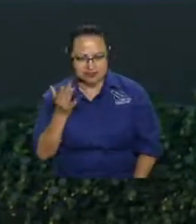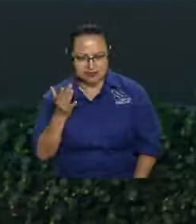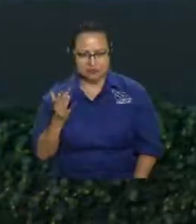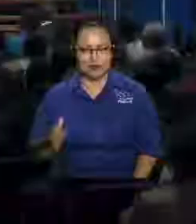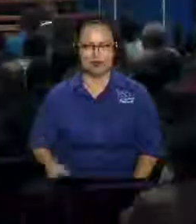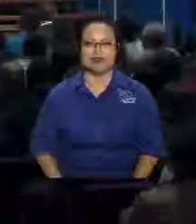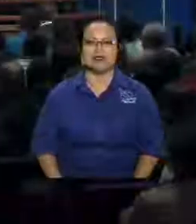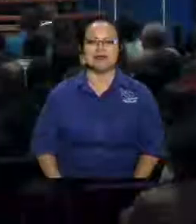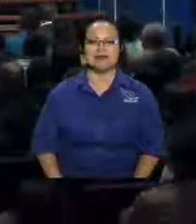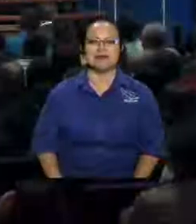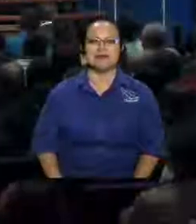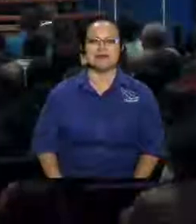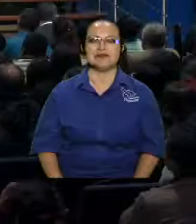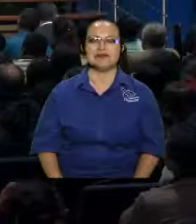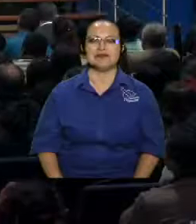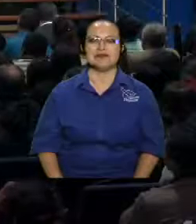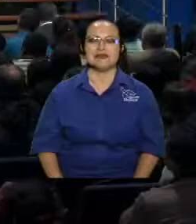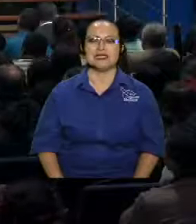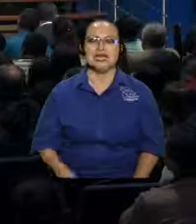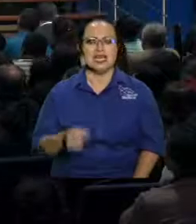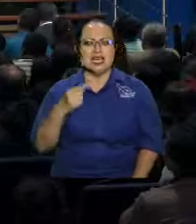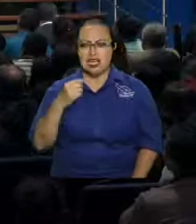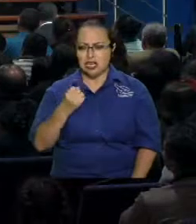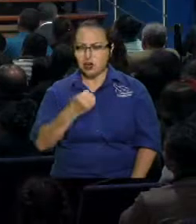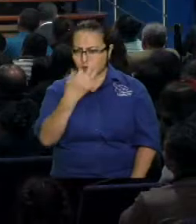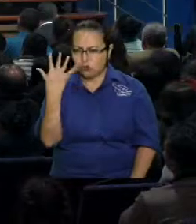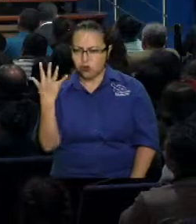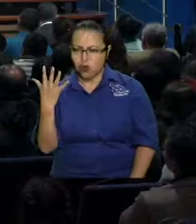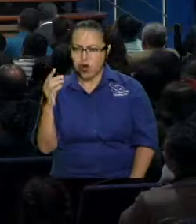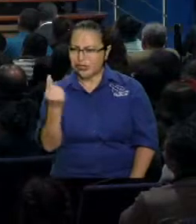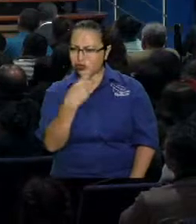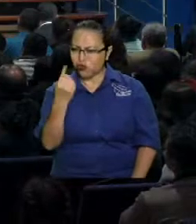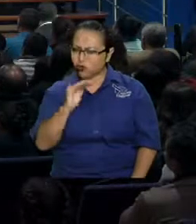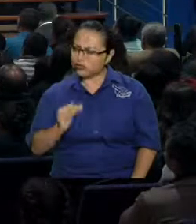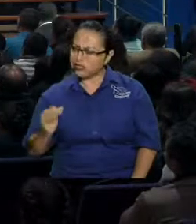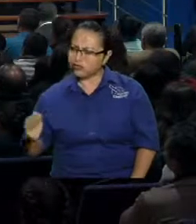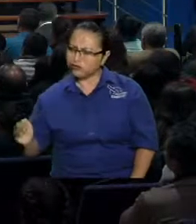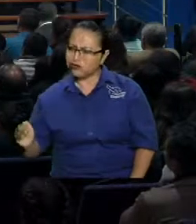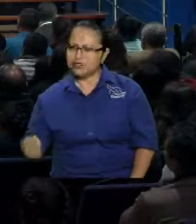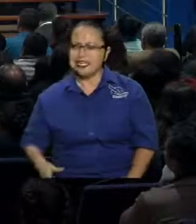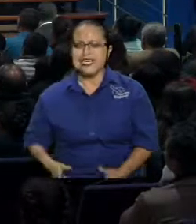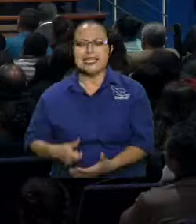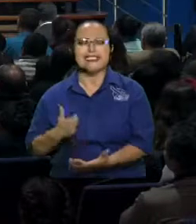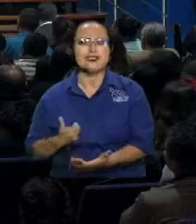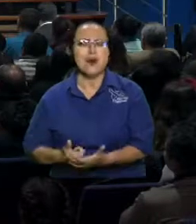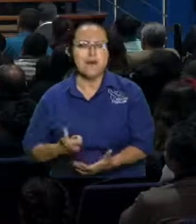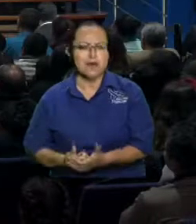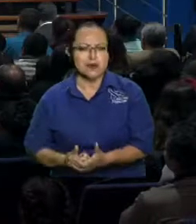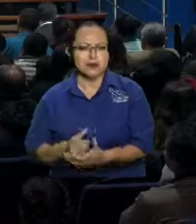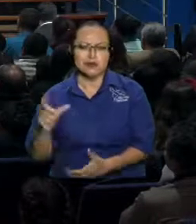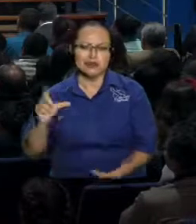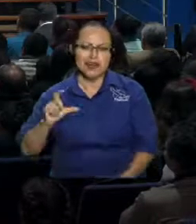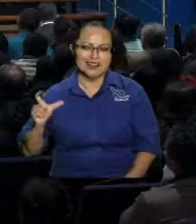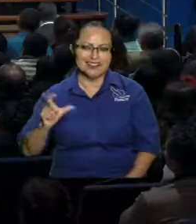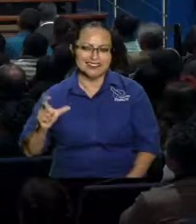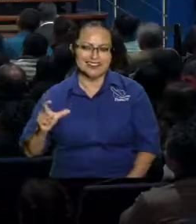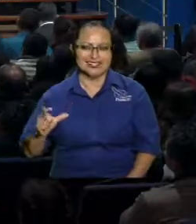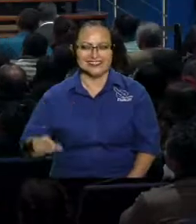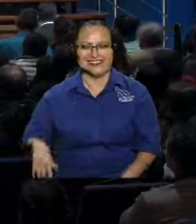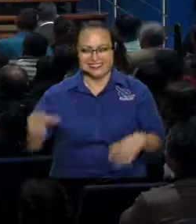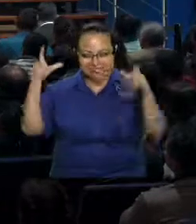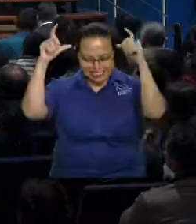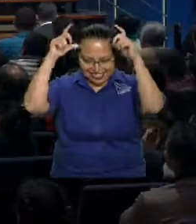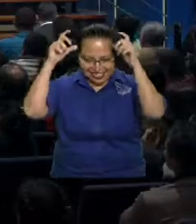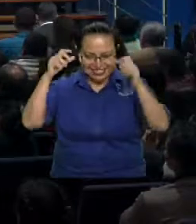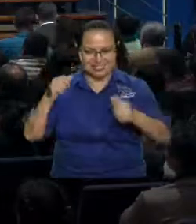Deme esos y deme esas galletas y deme tal cosa. Y vamos a ver cuántos son. 1, 2, 3, 4, 5, 6, 7, 8, 10. Era un montón, hermano. Yo creo que